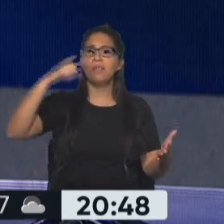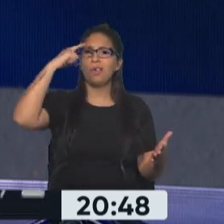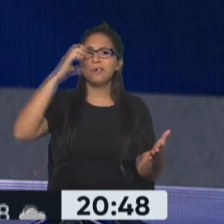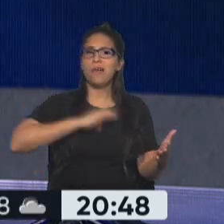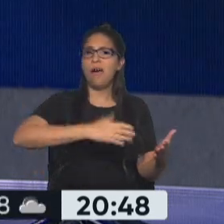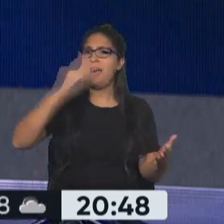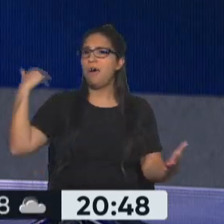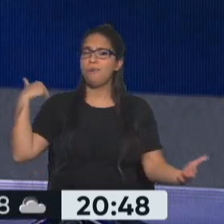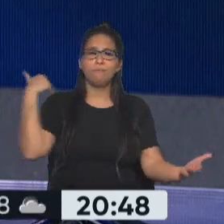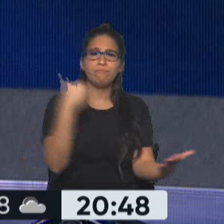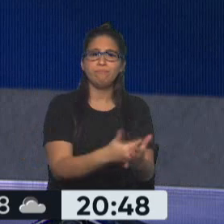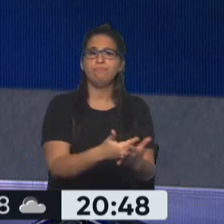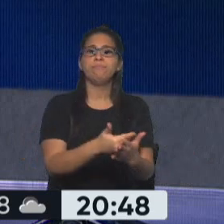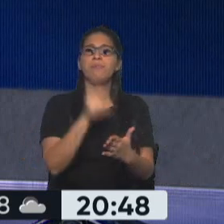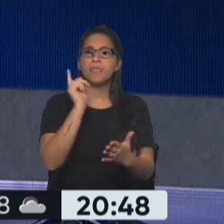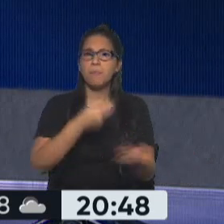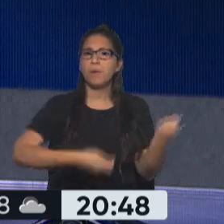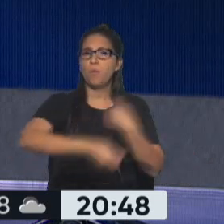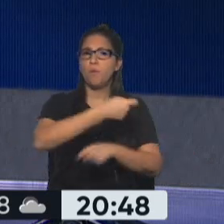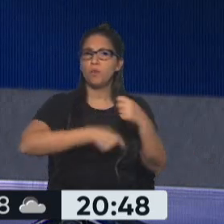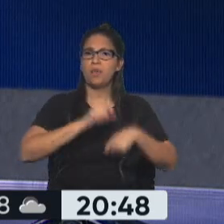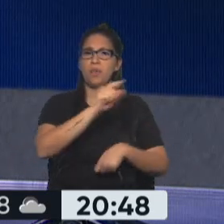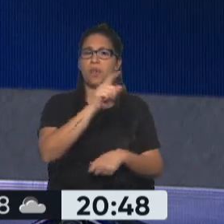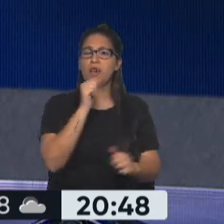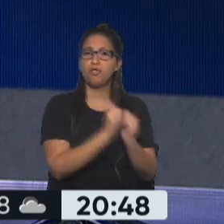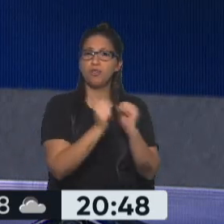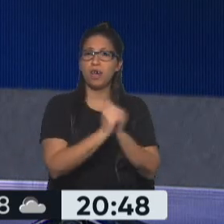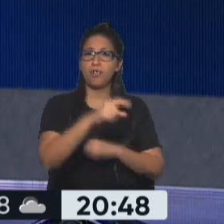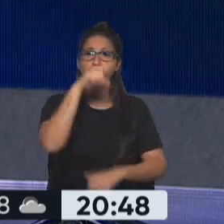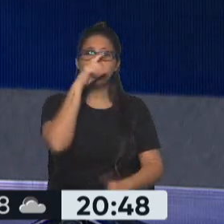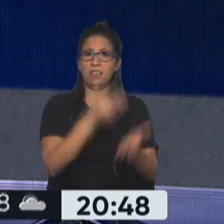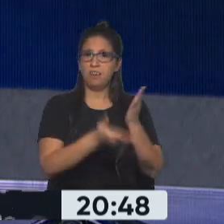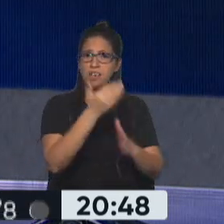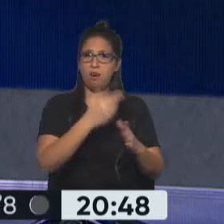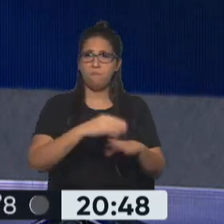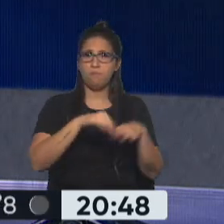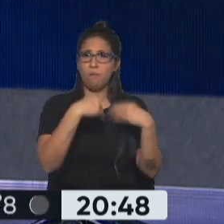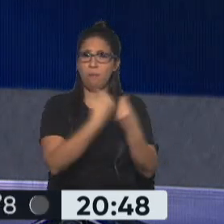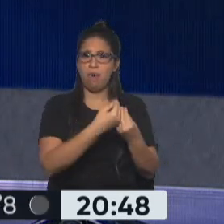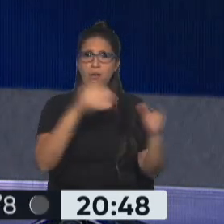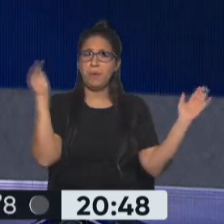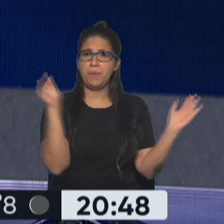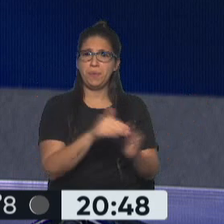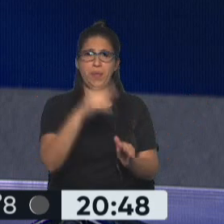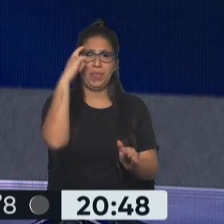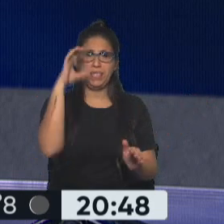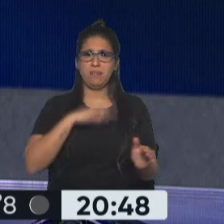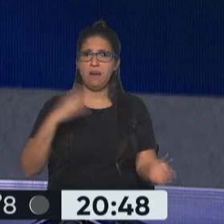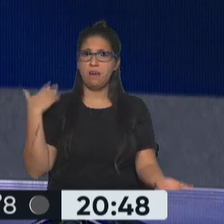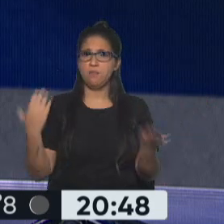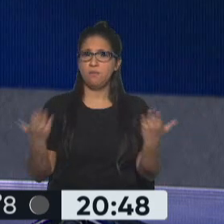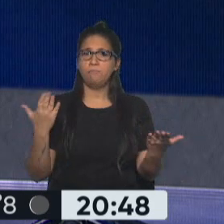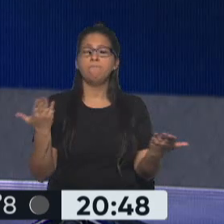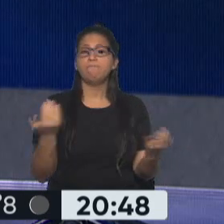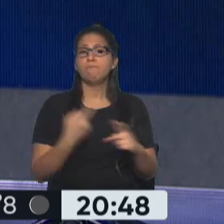años. La bolsa rosarina también ha registrado una caída de 7 kilos promedio también en estos últimos 10 años. Y tal vez por el